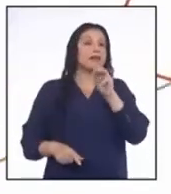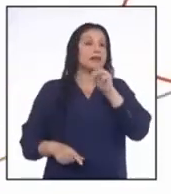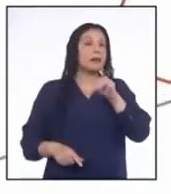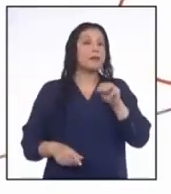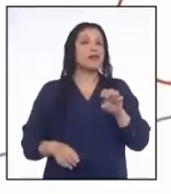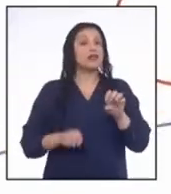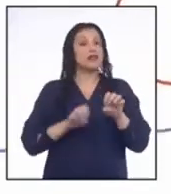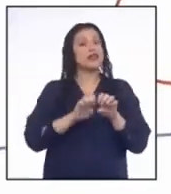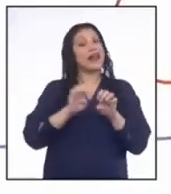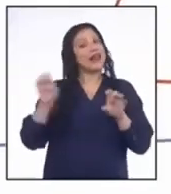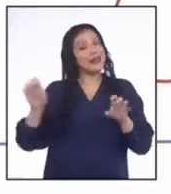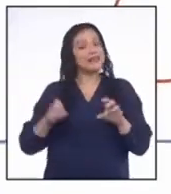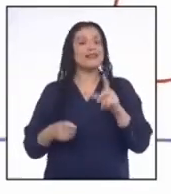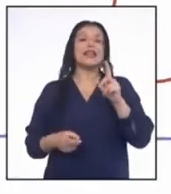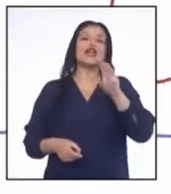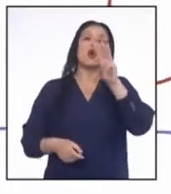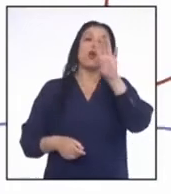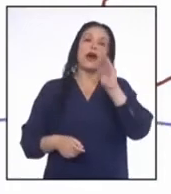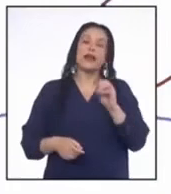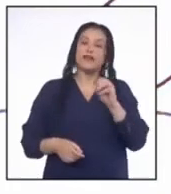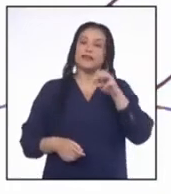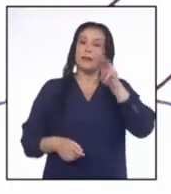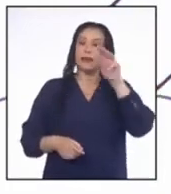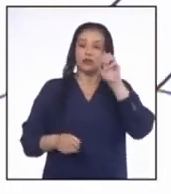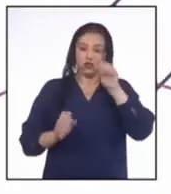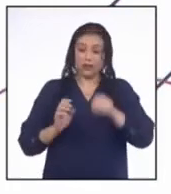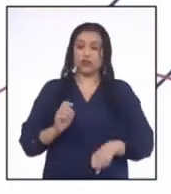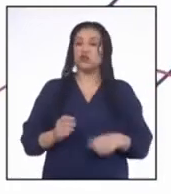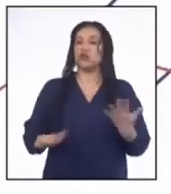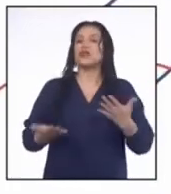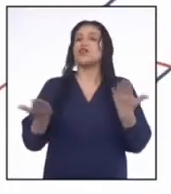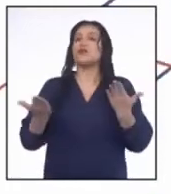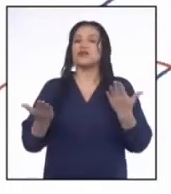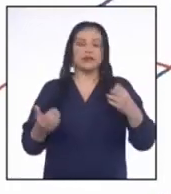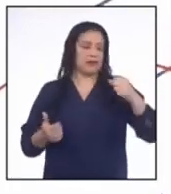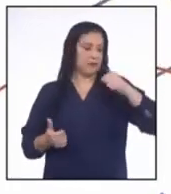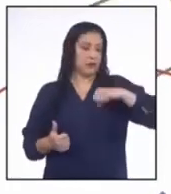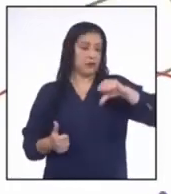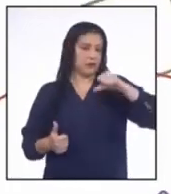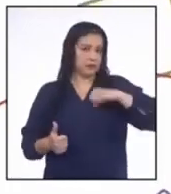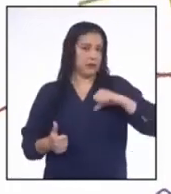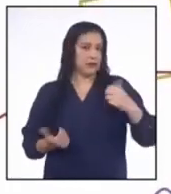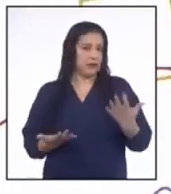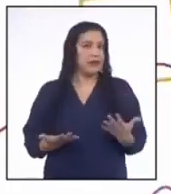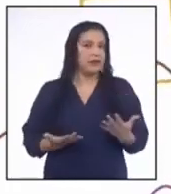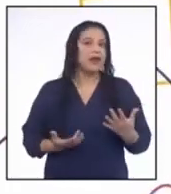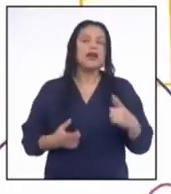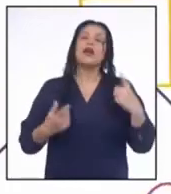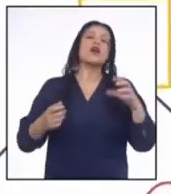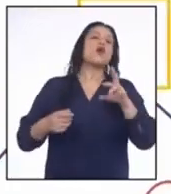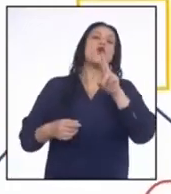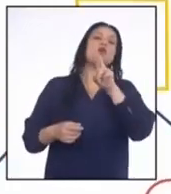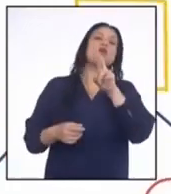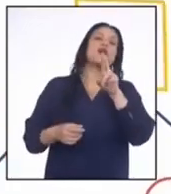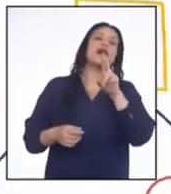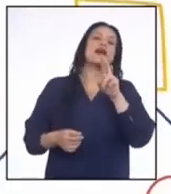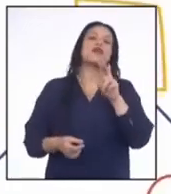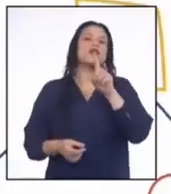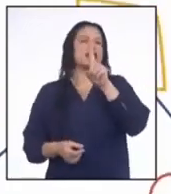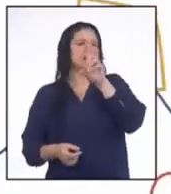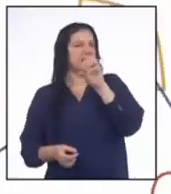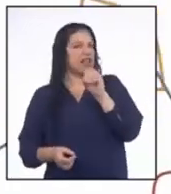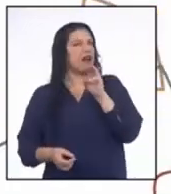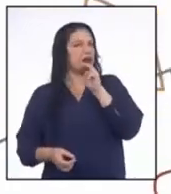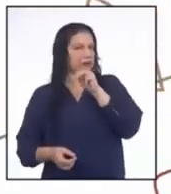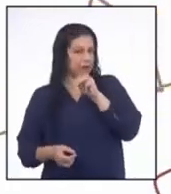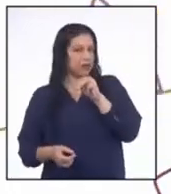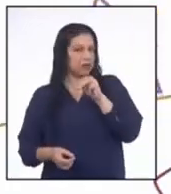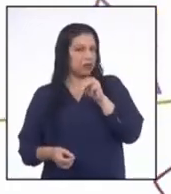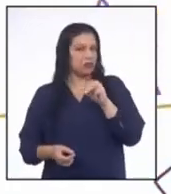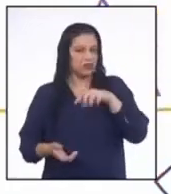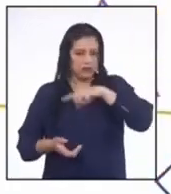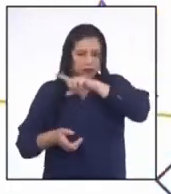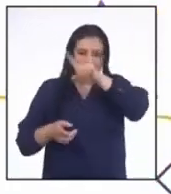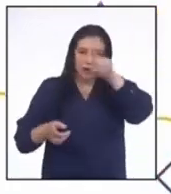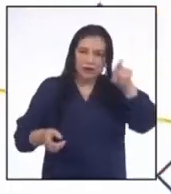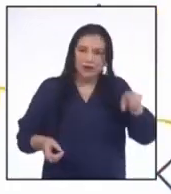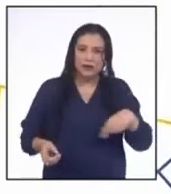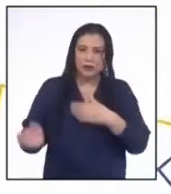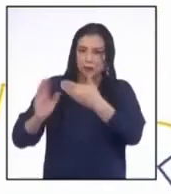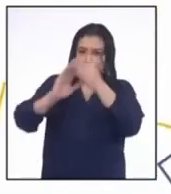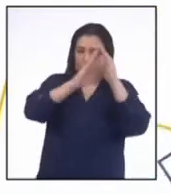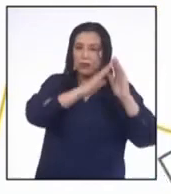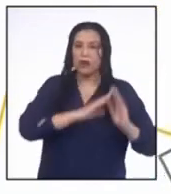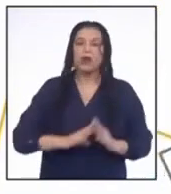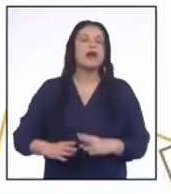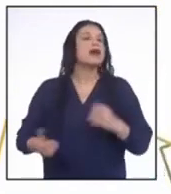40 metros al sur de la municipalidad, con un radio de acción de 100 metros a la redonda. Entonces la orientación